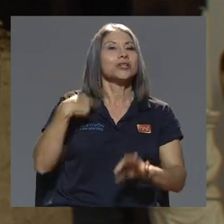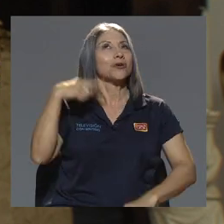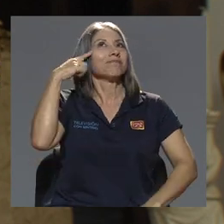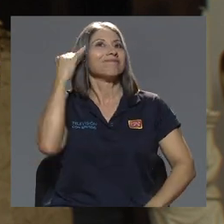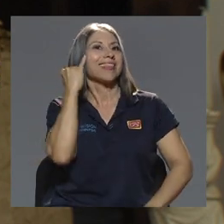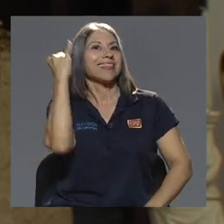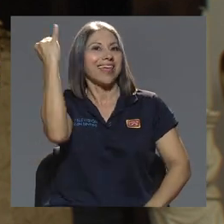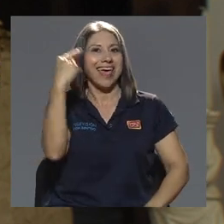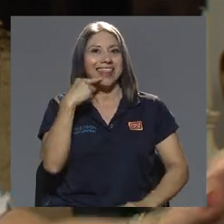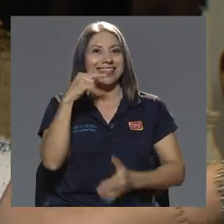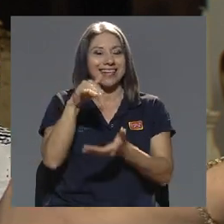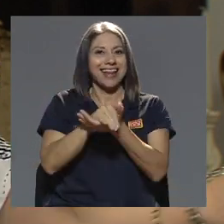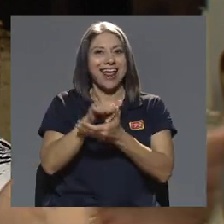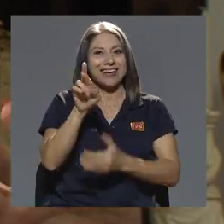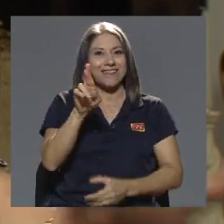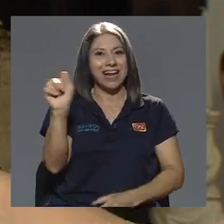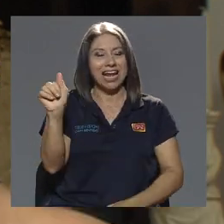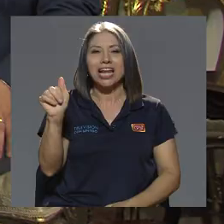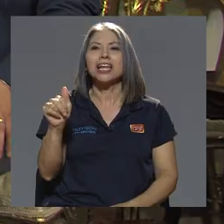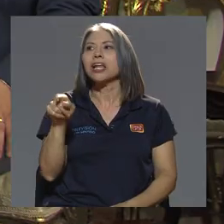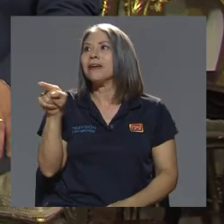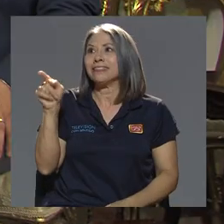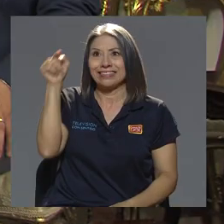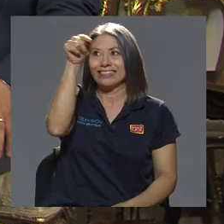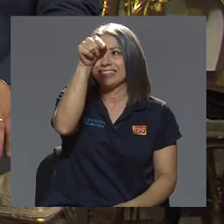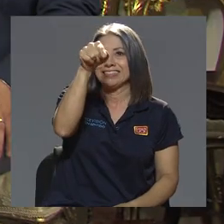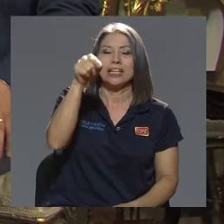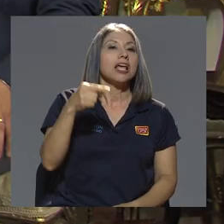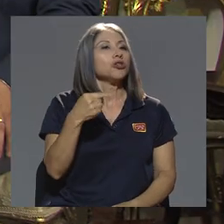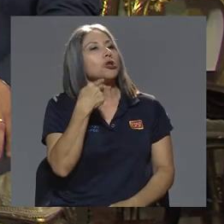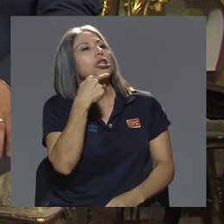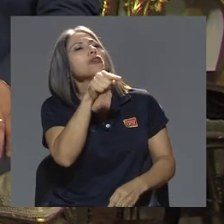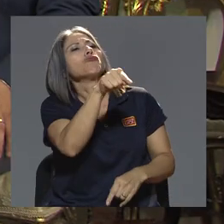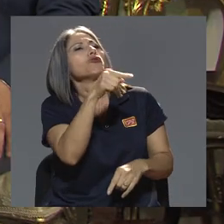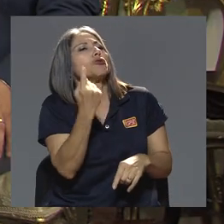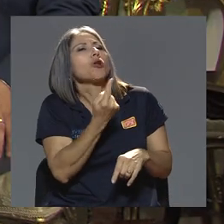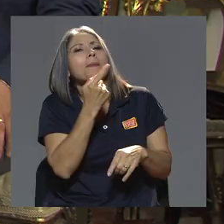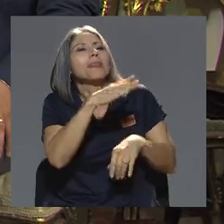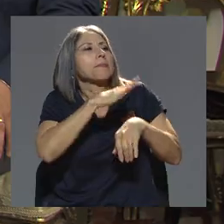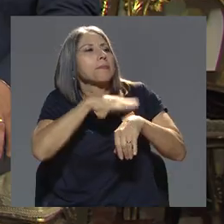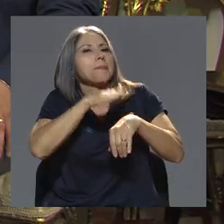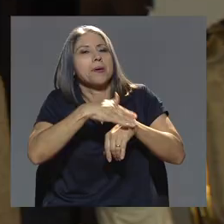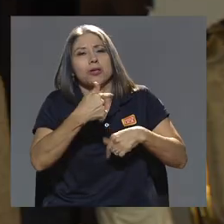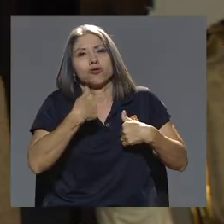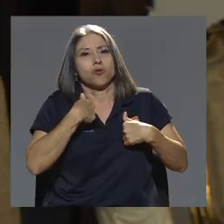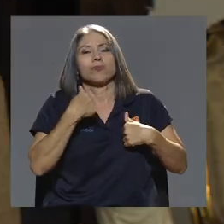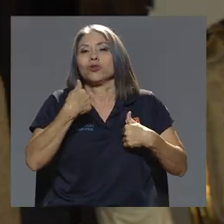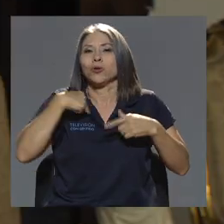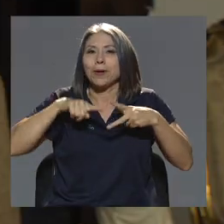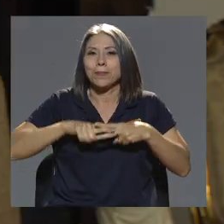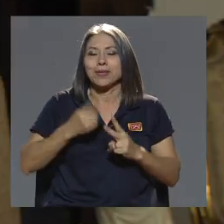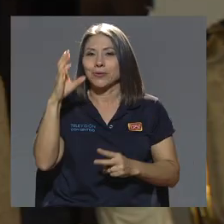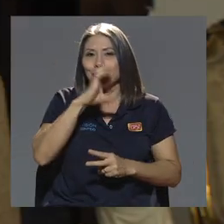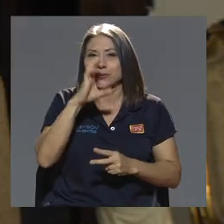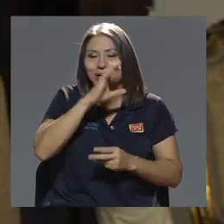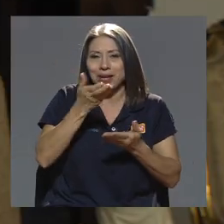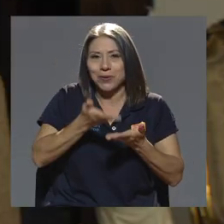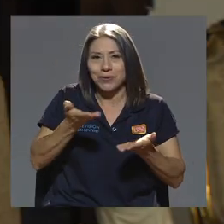dice, ¿pero cómo vas a hacer? Yo, tú nada más dame la autorización y yo empiezo a buscar cosas.